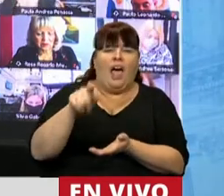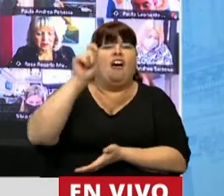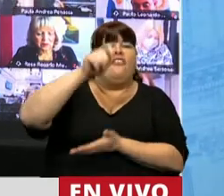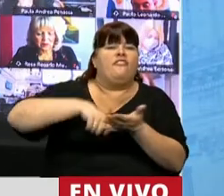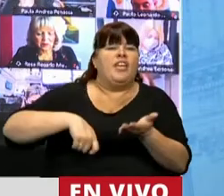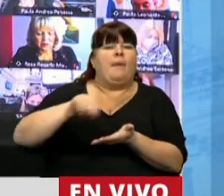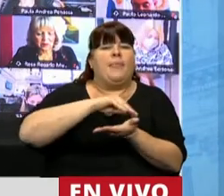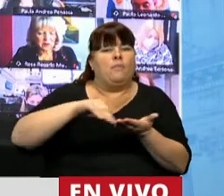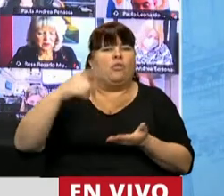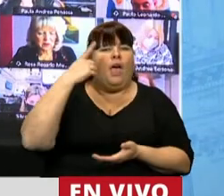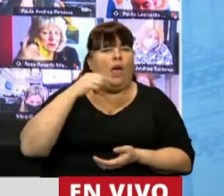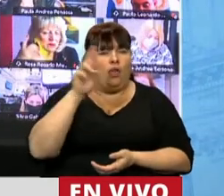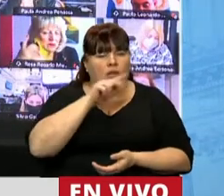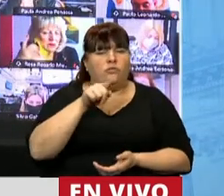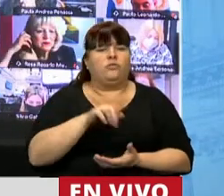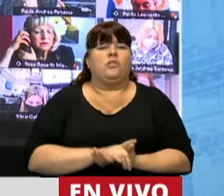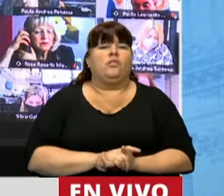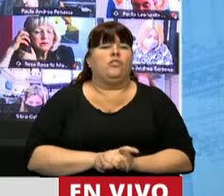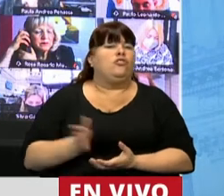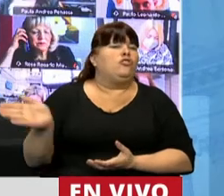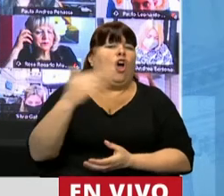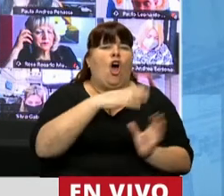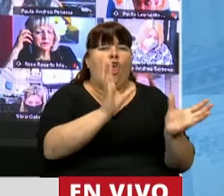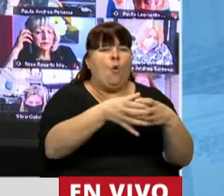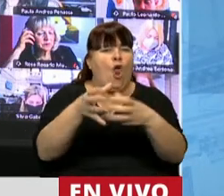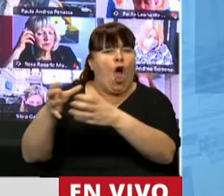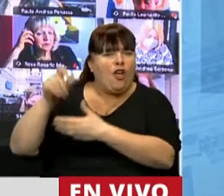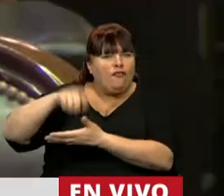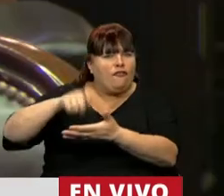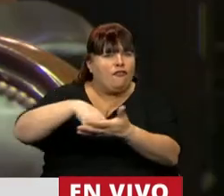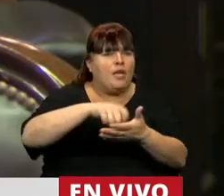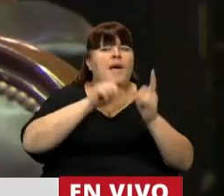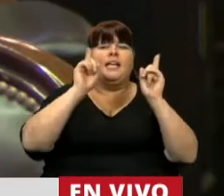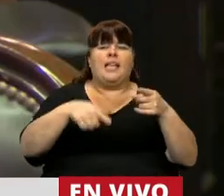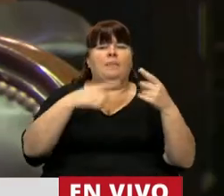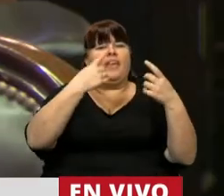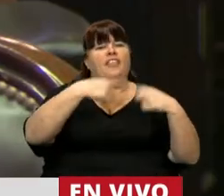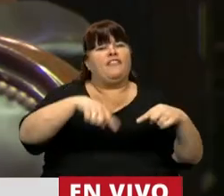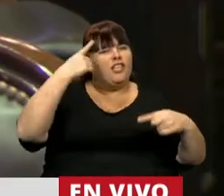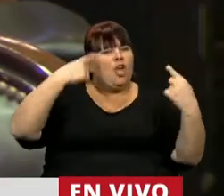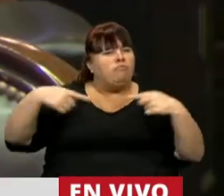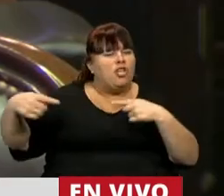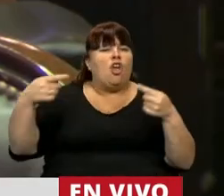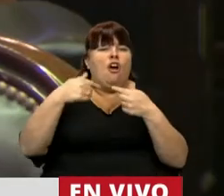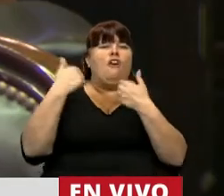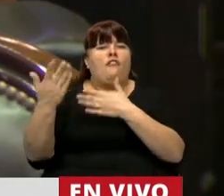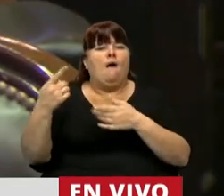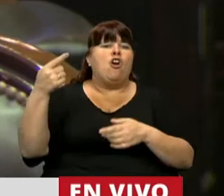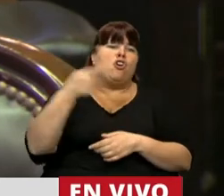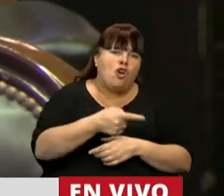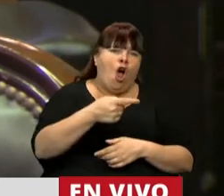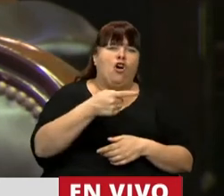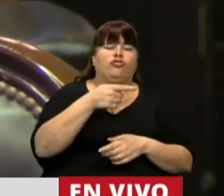las firmas de diputadas y diputados de todos los bloques y desde las distintas posturas a favor y en contra